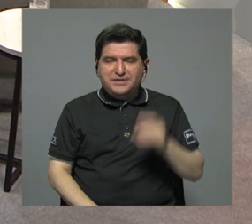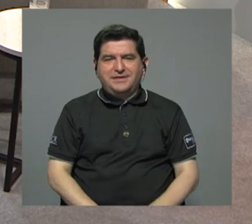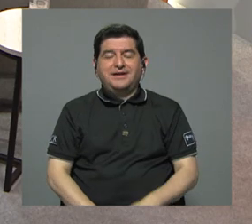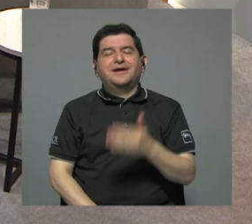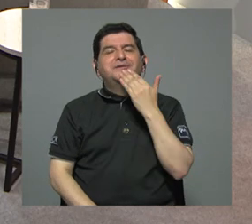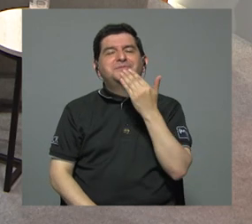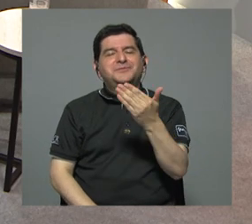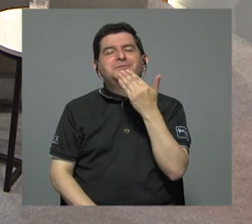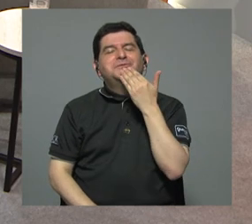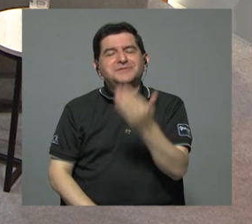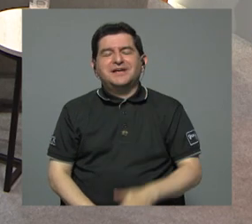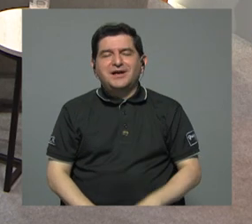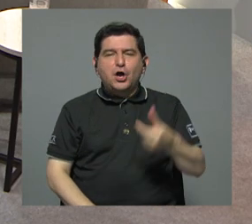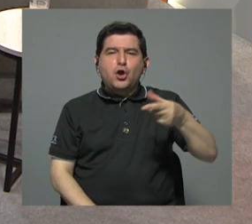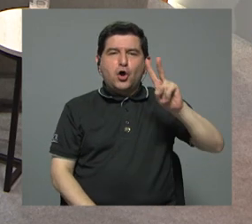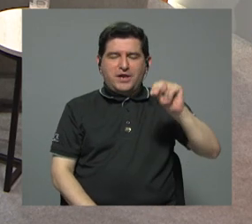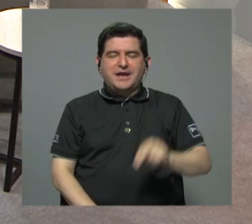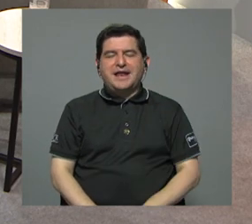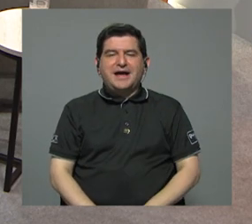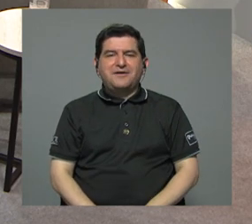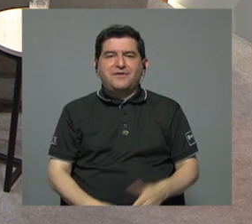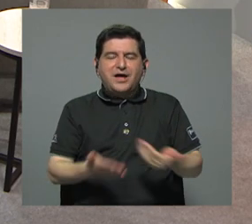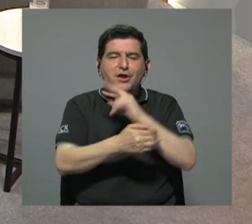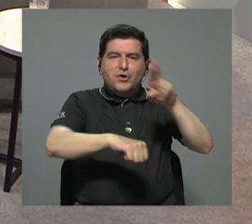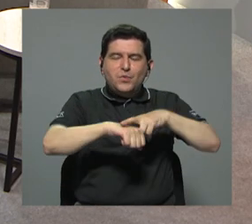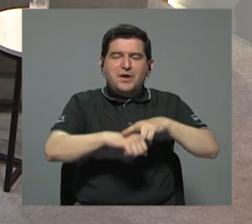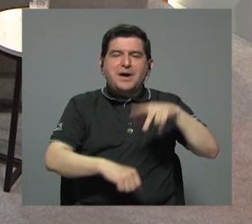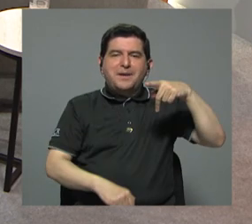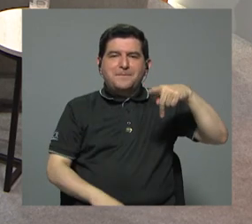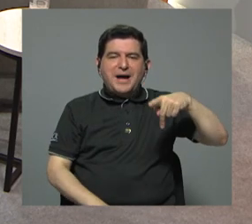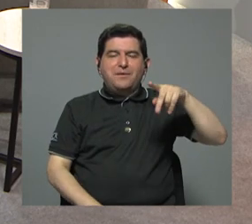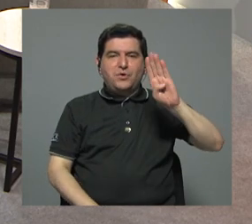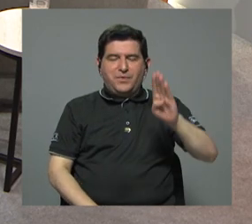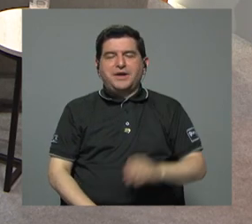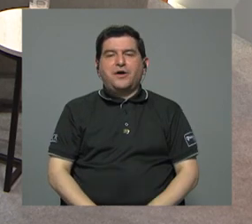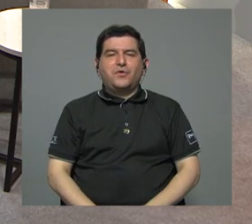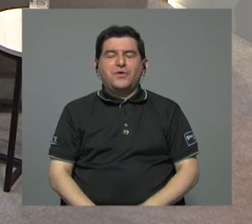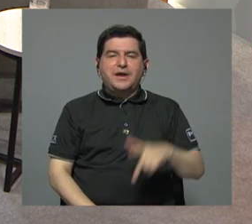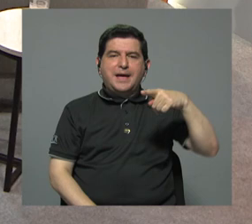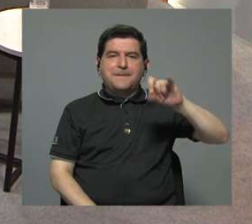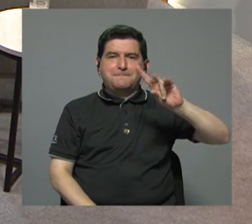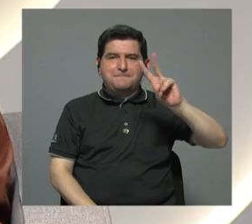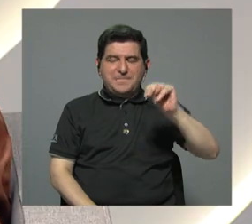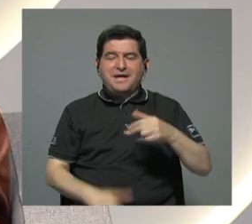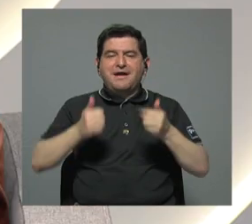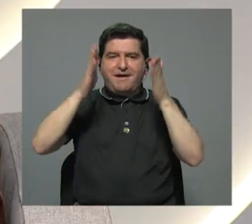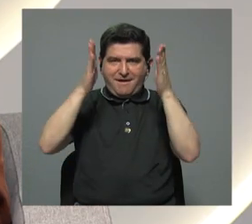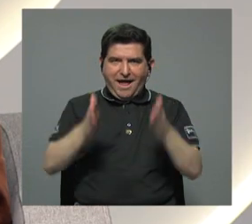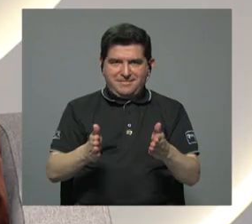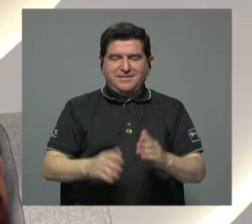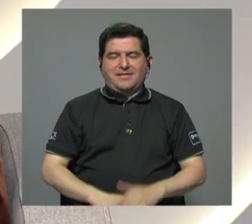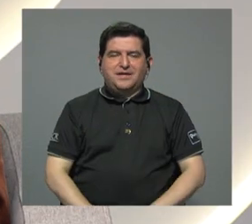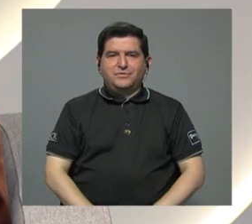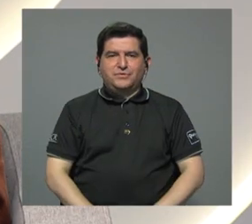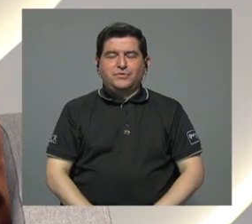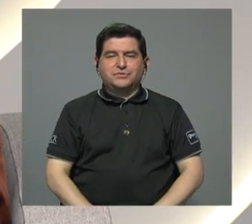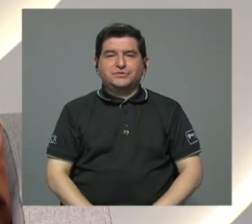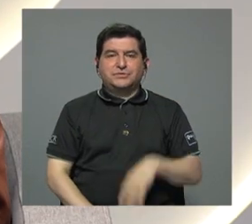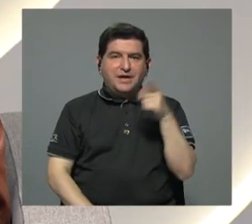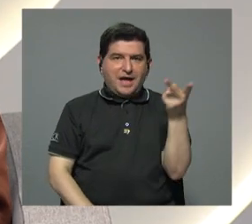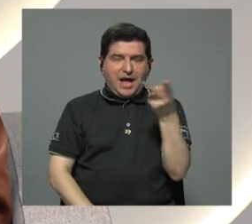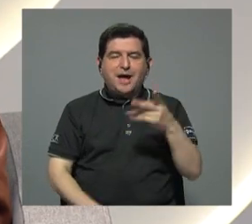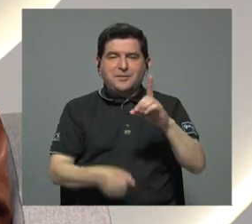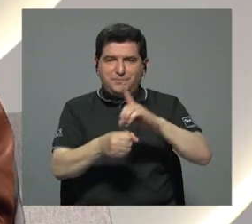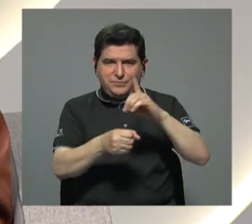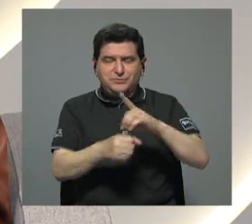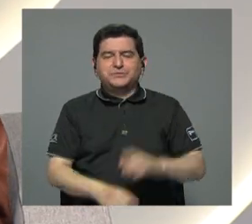gracias buscaría nava de partido nueva república y también pueblo hará una el partido integración nacional aspirantes a legisladores nos